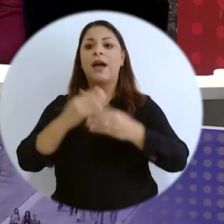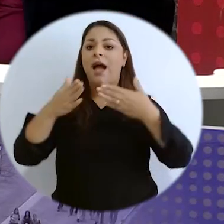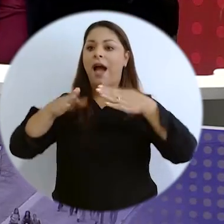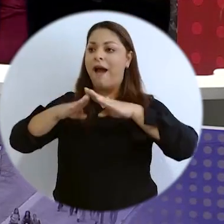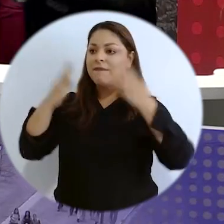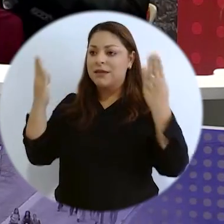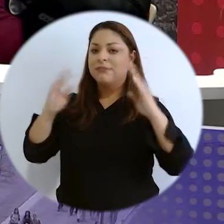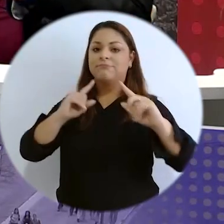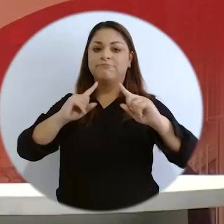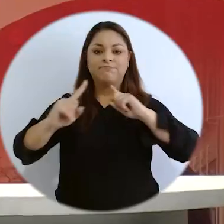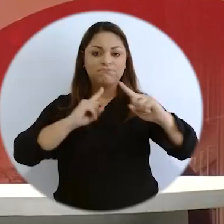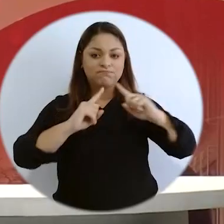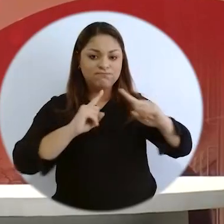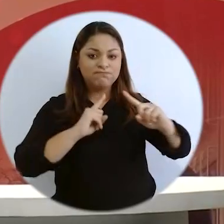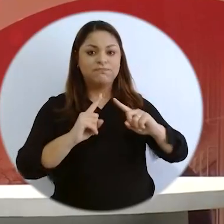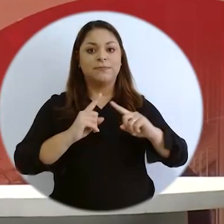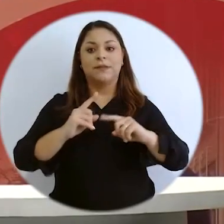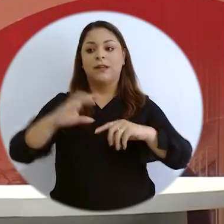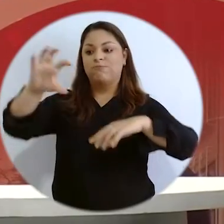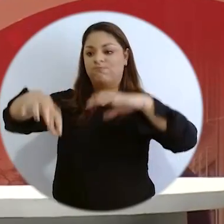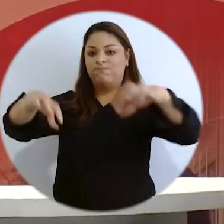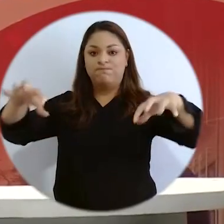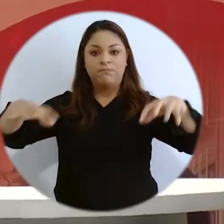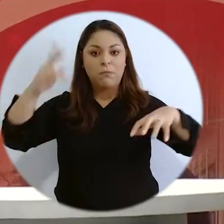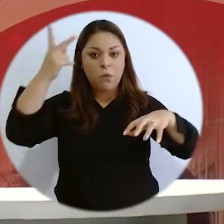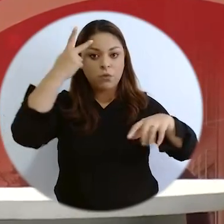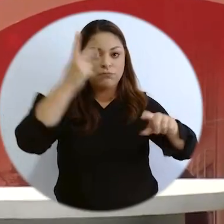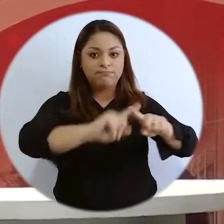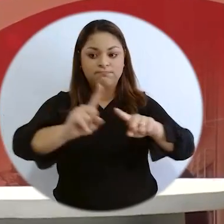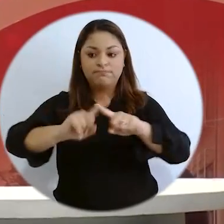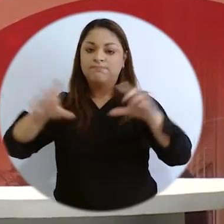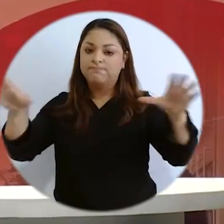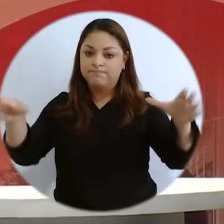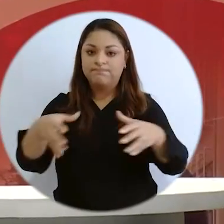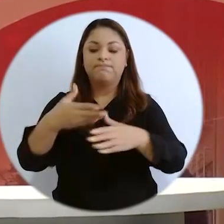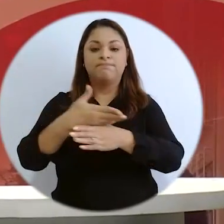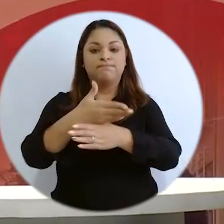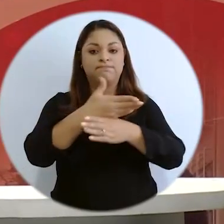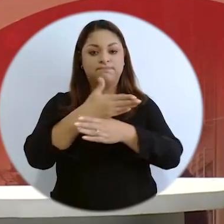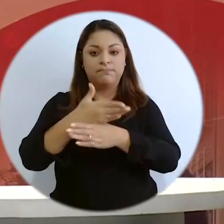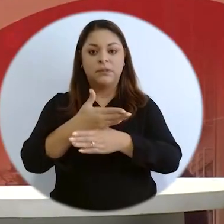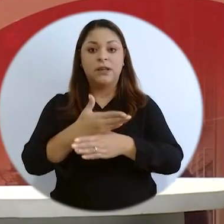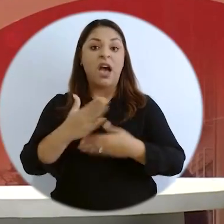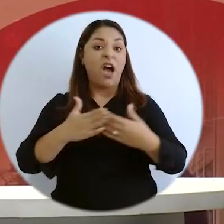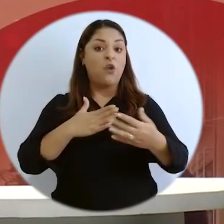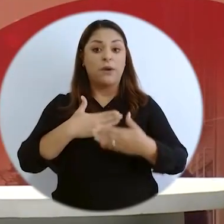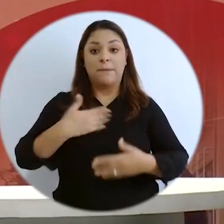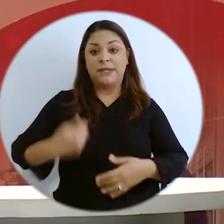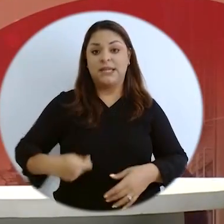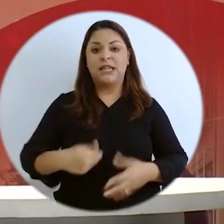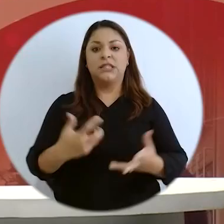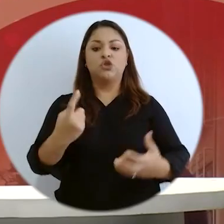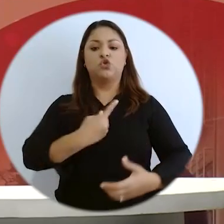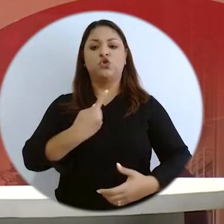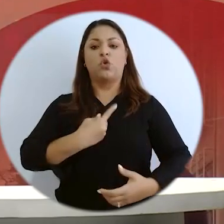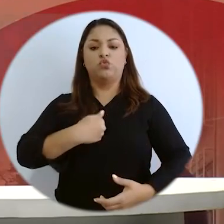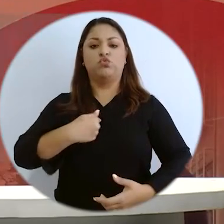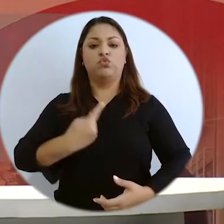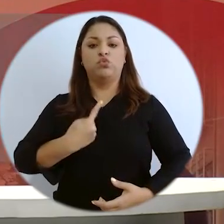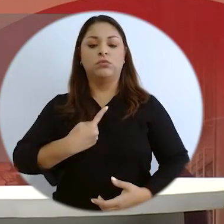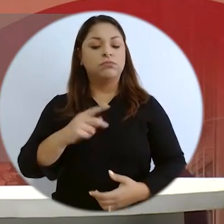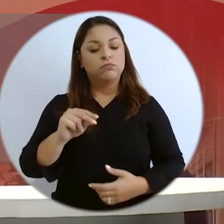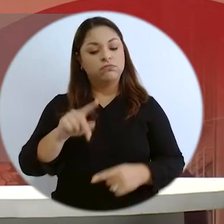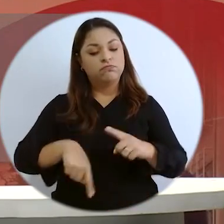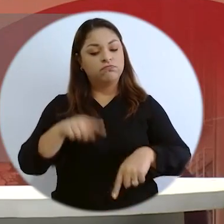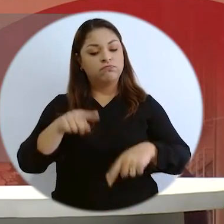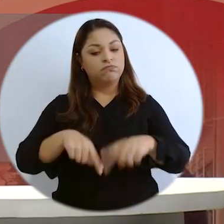que también no tocamos ahí, pero que la oposición y los otros actores políticos también cooperen, ¿verdad? Porque aunque el presidente quiera hacer todo solo, no puede